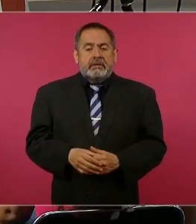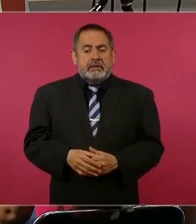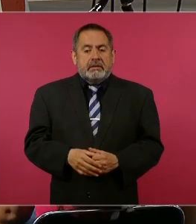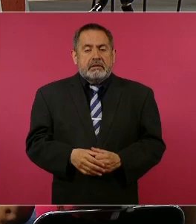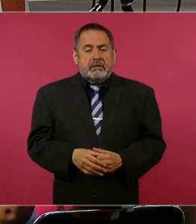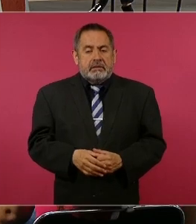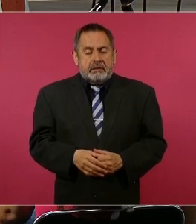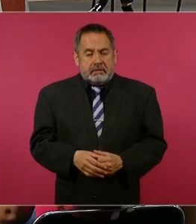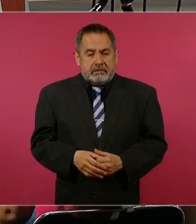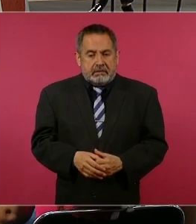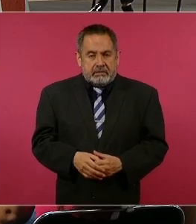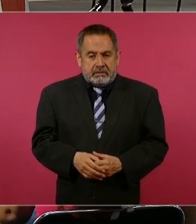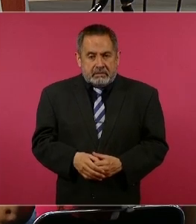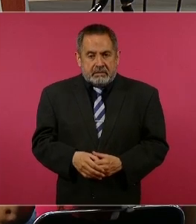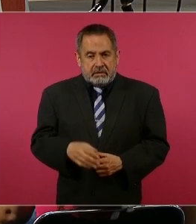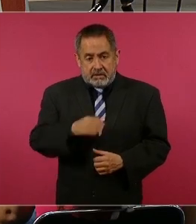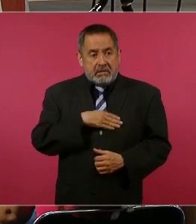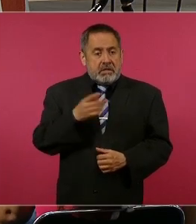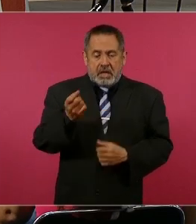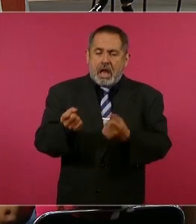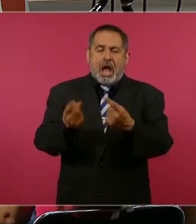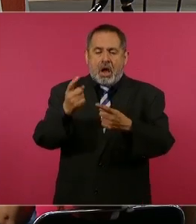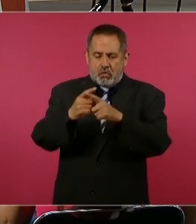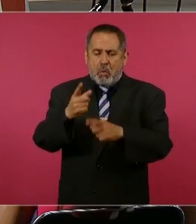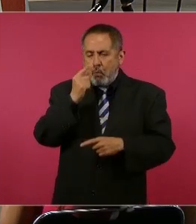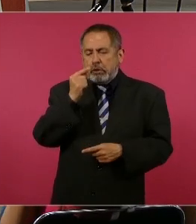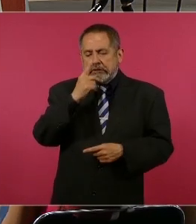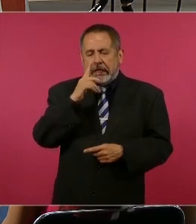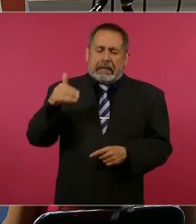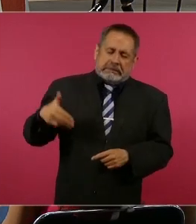porque sí hubo policías heridos.